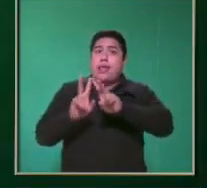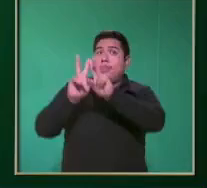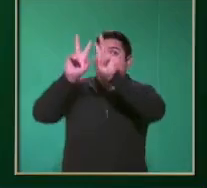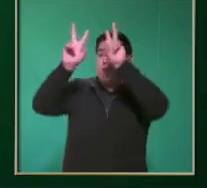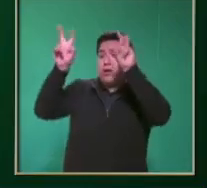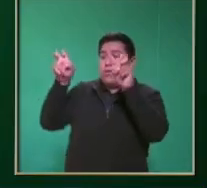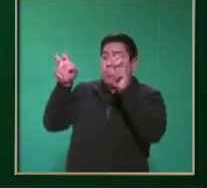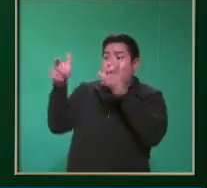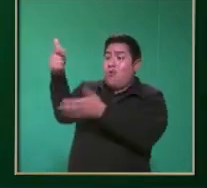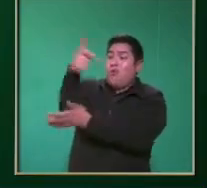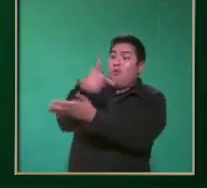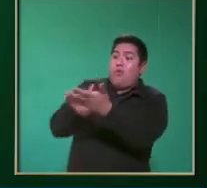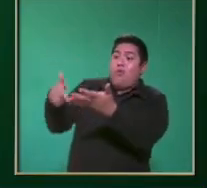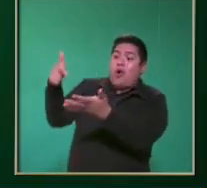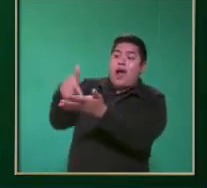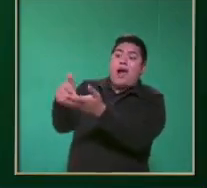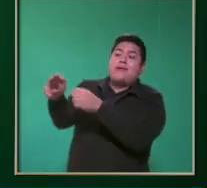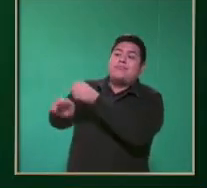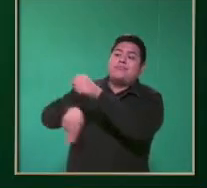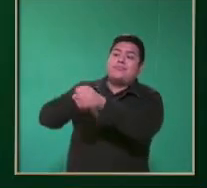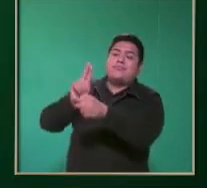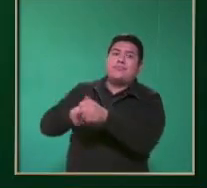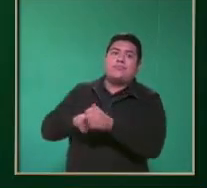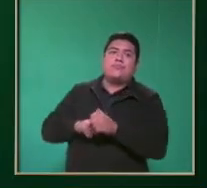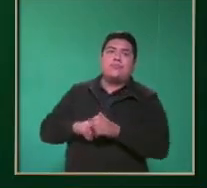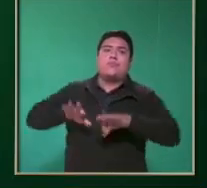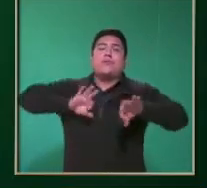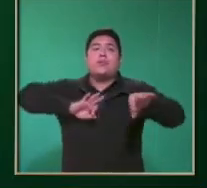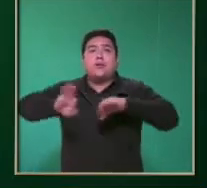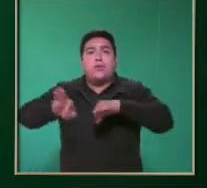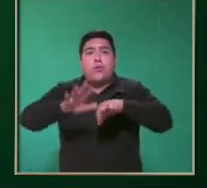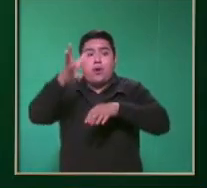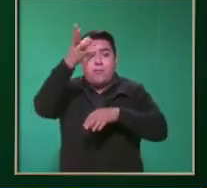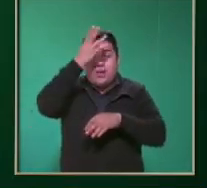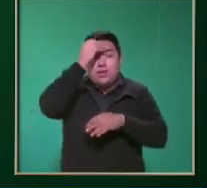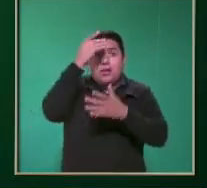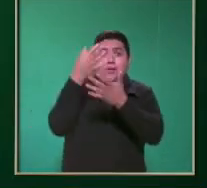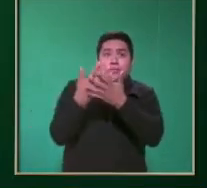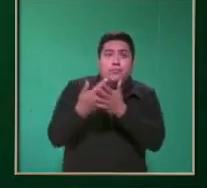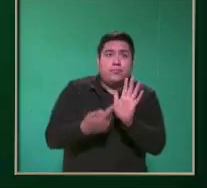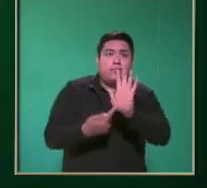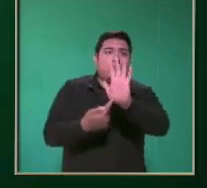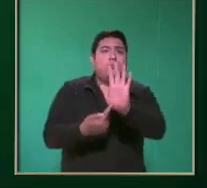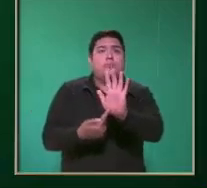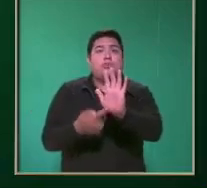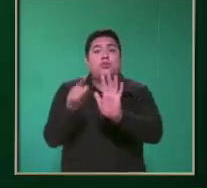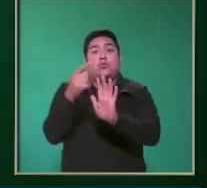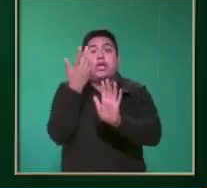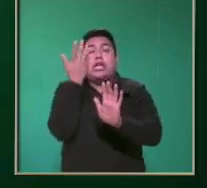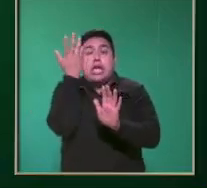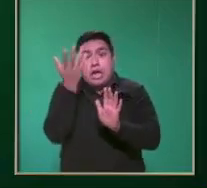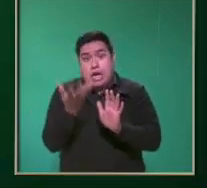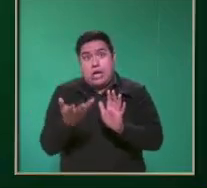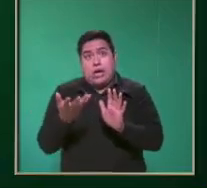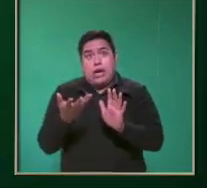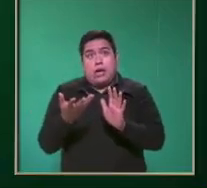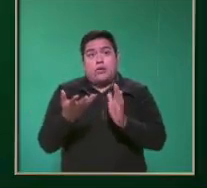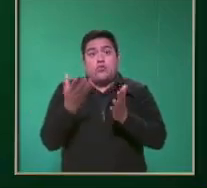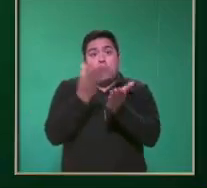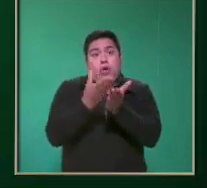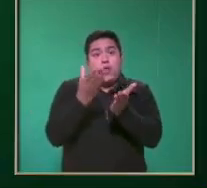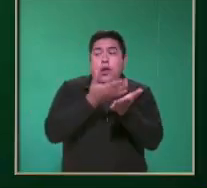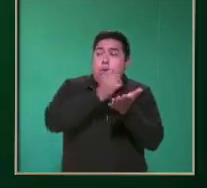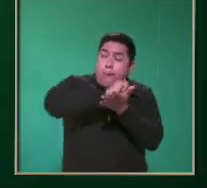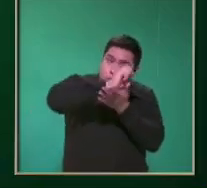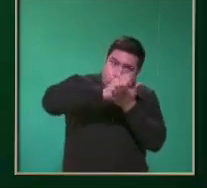en regiones naturales. Vamos a trabajar con un aprendizaje esperado. Si quieres tenerlo a la mano en tu libreta,